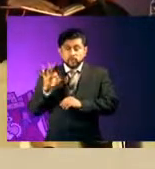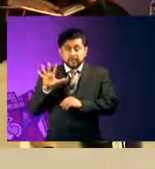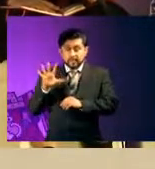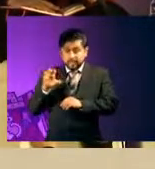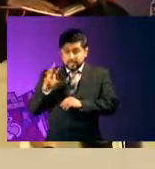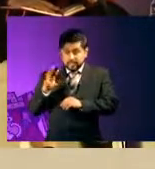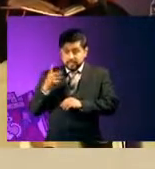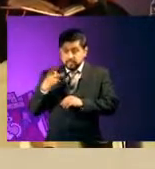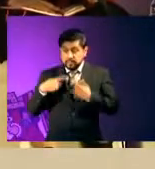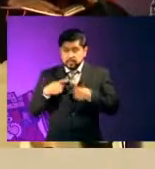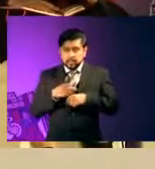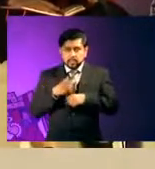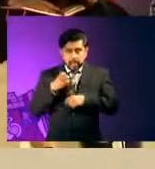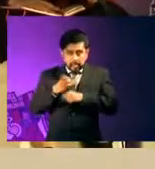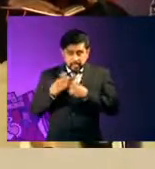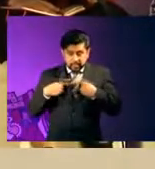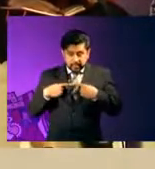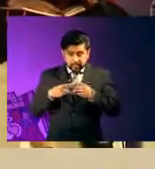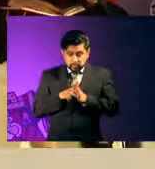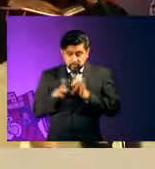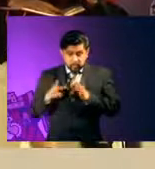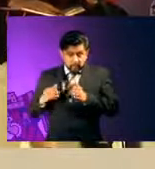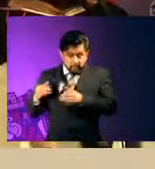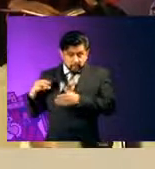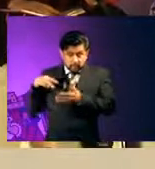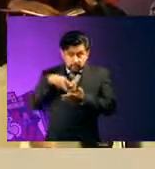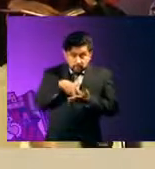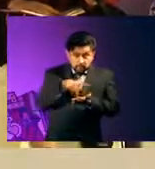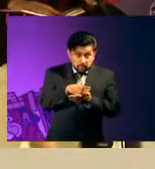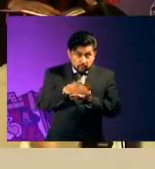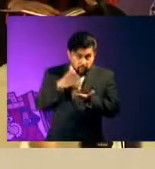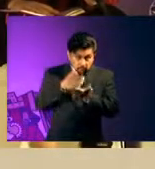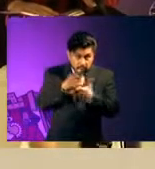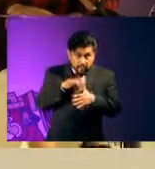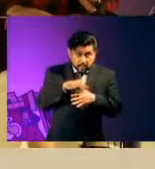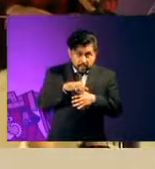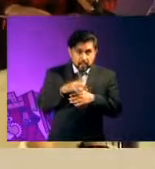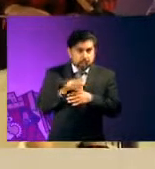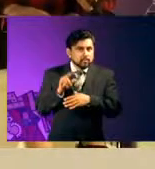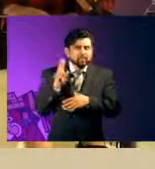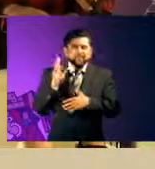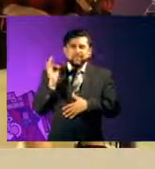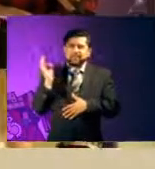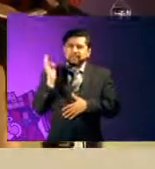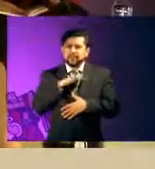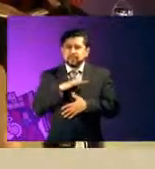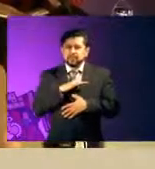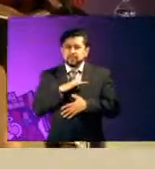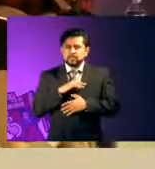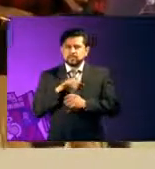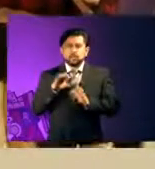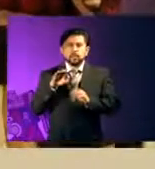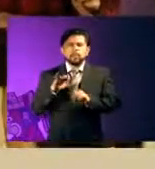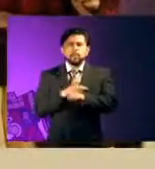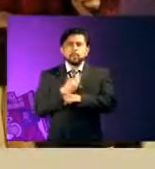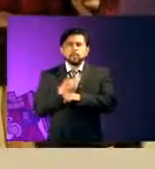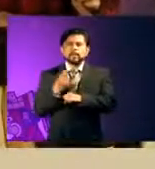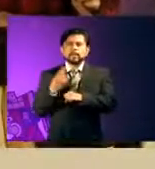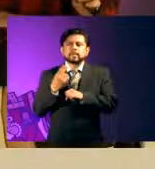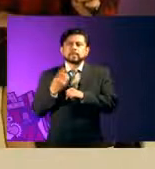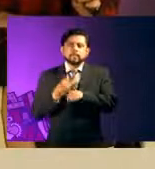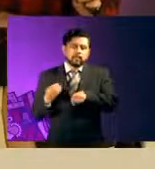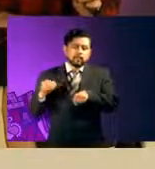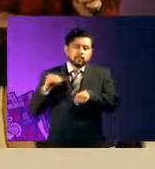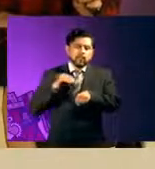hace como que va pero si uno lee las crónicas si nunca se refieren al olor es que no fueron porque es algo que no te puedes